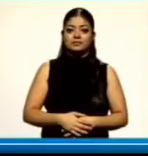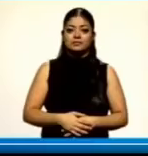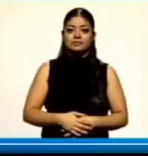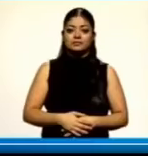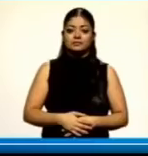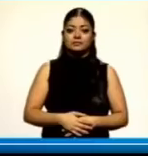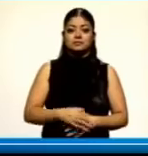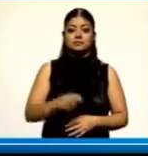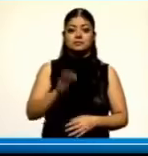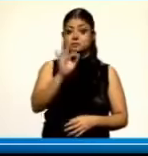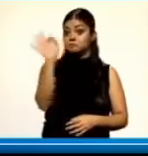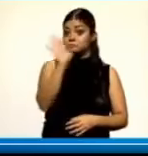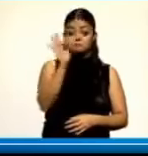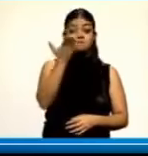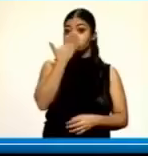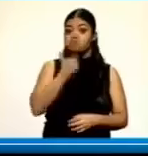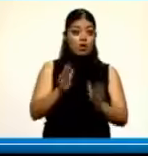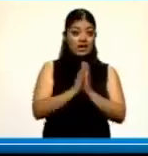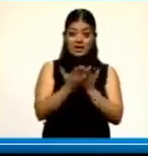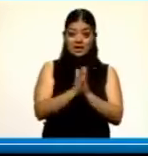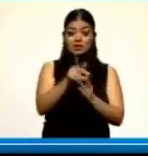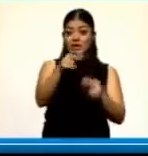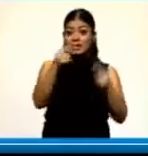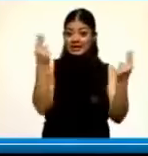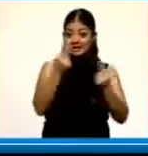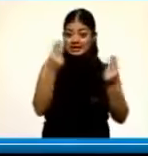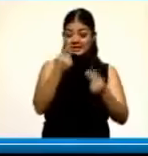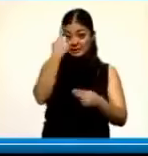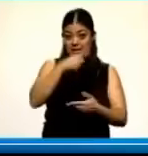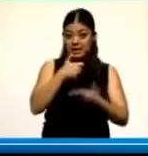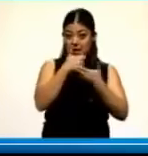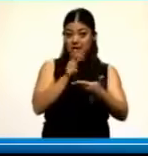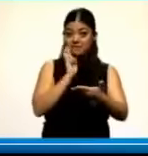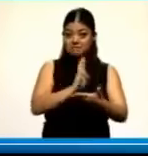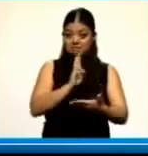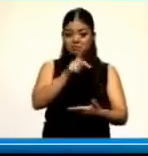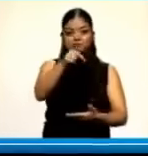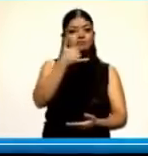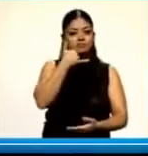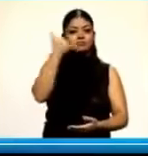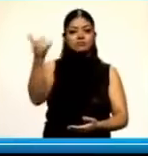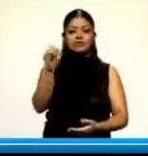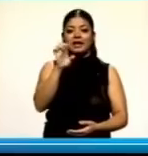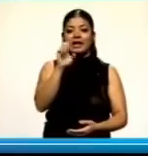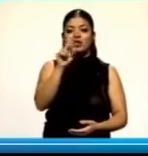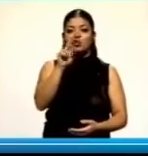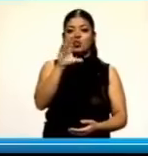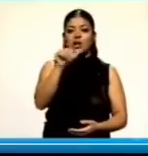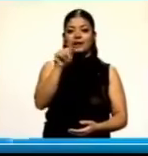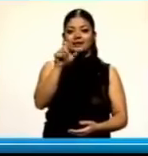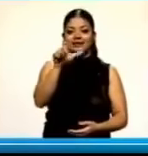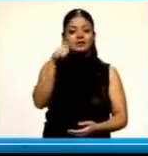Si no tienes el libro de texto o necesitas ayuda para responder las preguntas, llame a Educatel